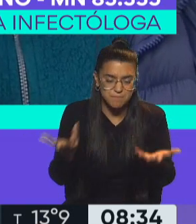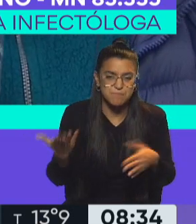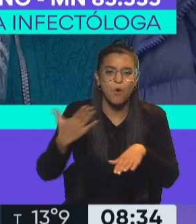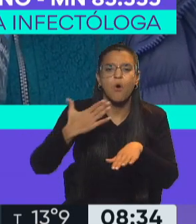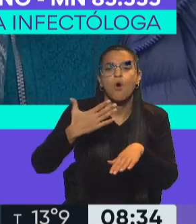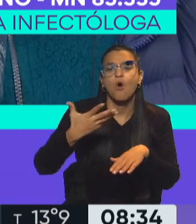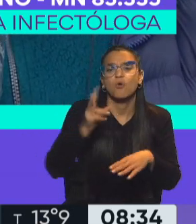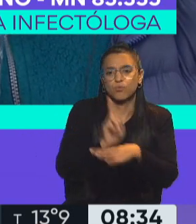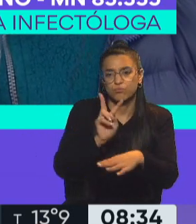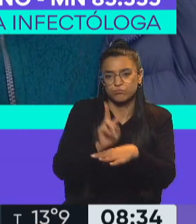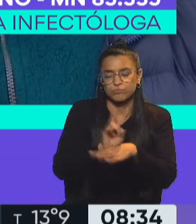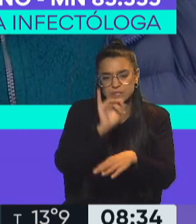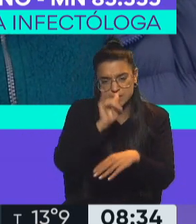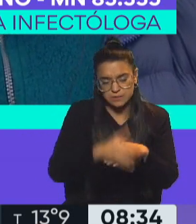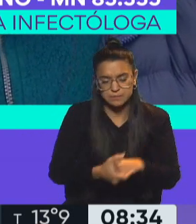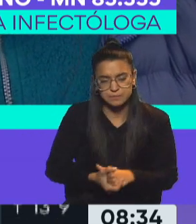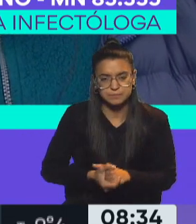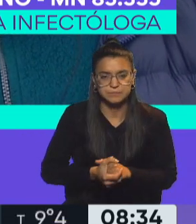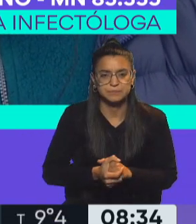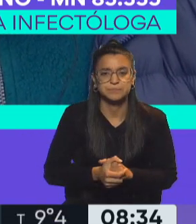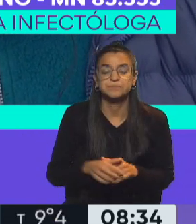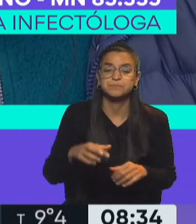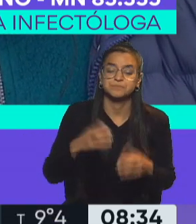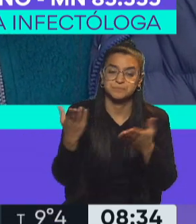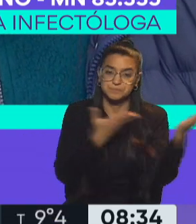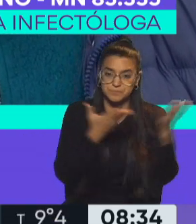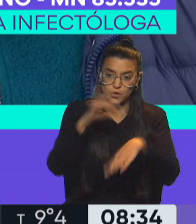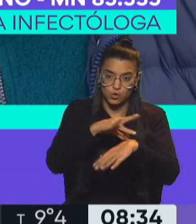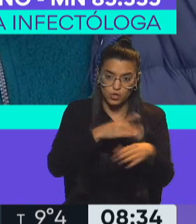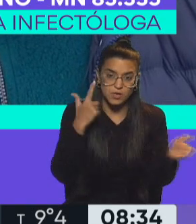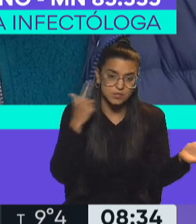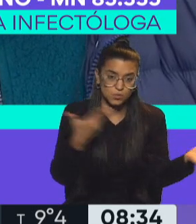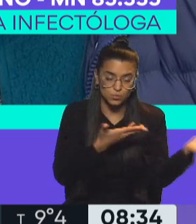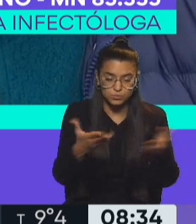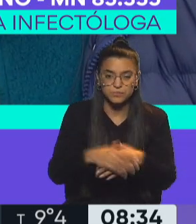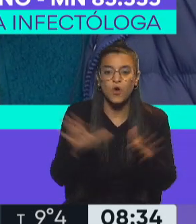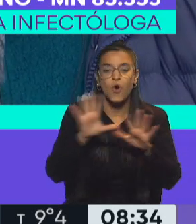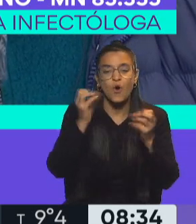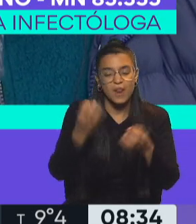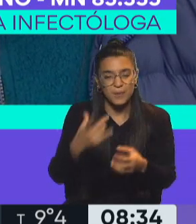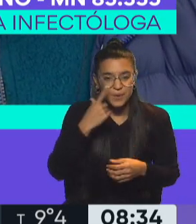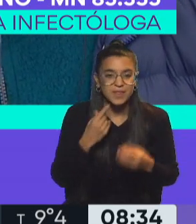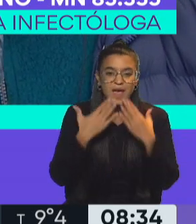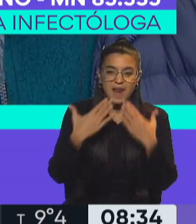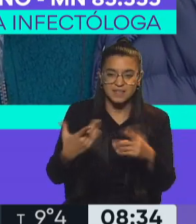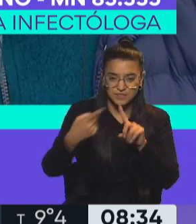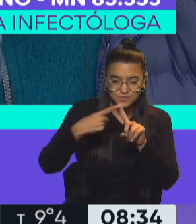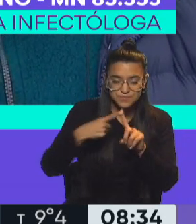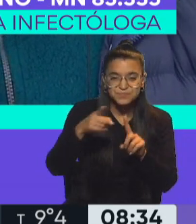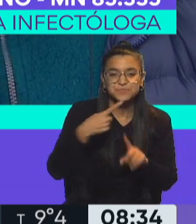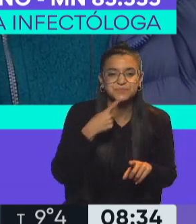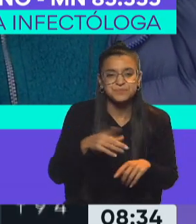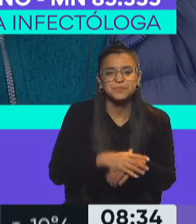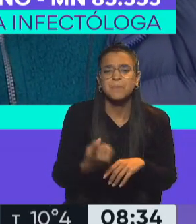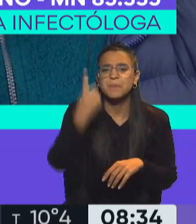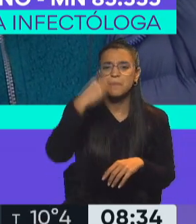de cobertura, ¿está bien? Pablo, Silvia, la doctora los está escuchando. Gabriela, ¿qué tal? Buen día, gracias por atendernos. Consultarle